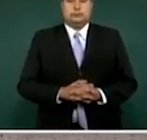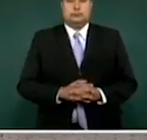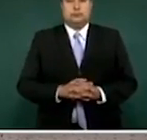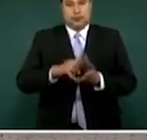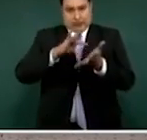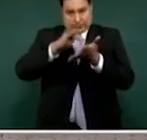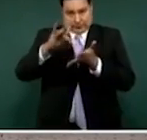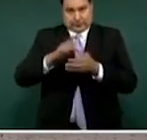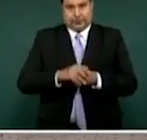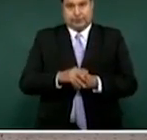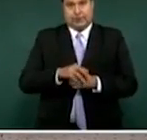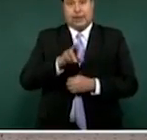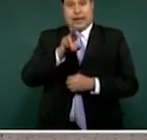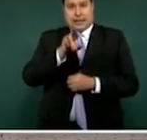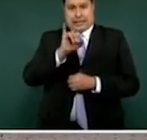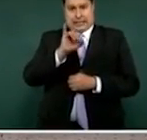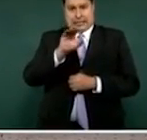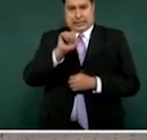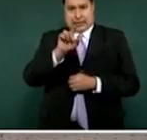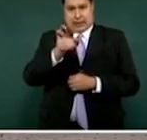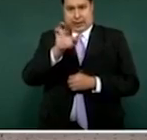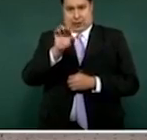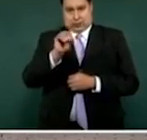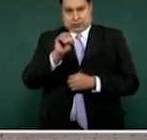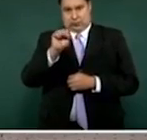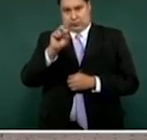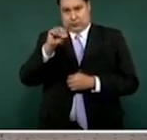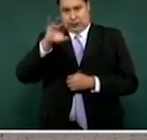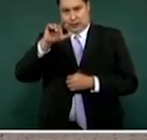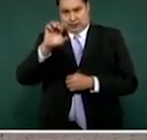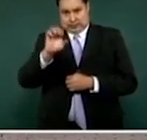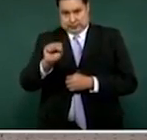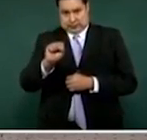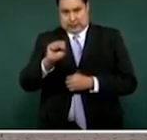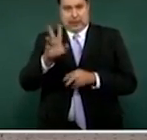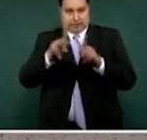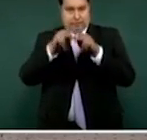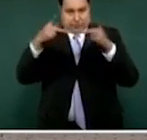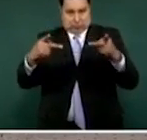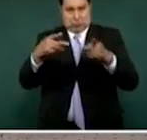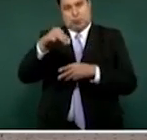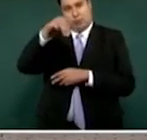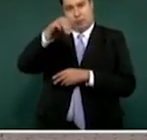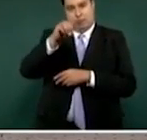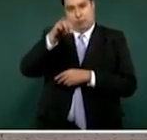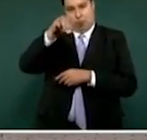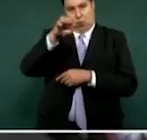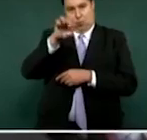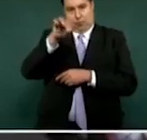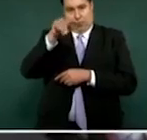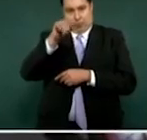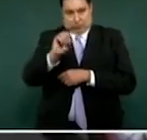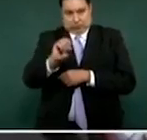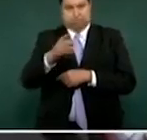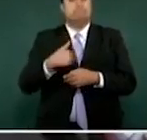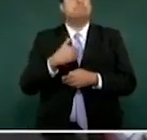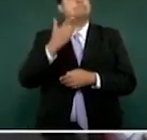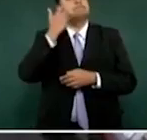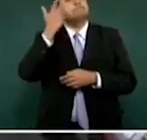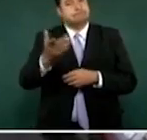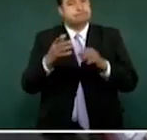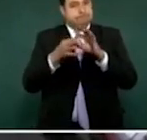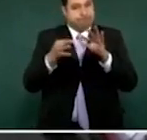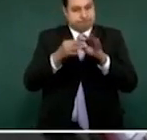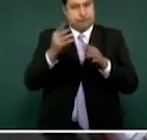Gracias. Ricardo Sánchez García, periódico Momento. Hablaba de la situación de los maestros y del